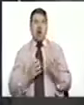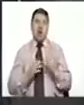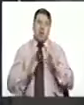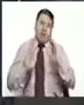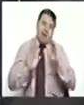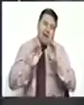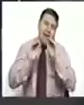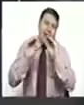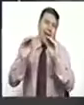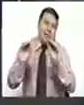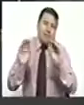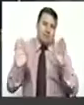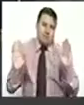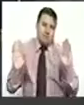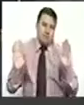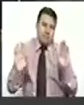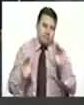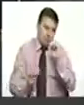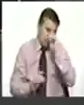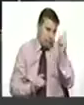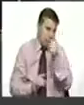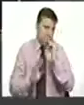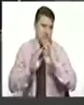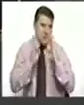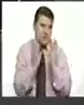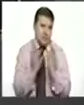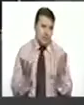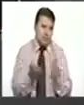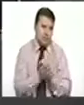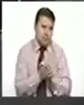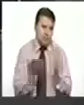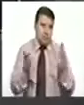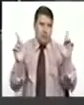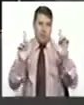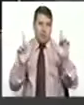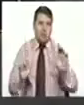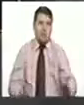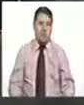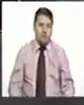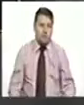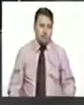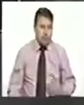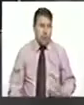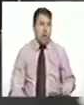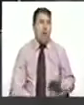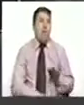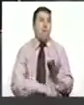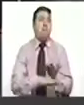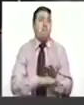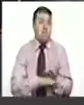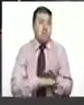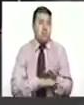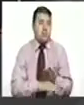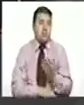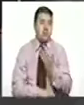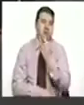queridos distinguidos senadores y queridos televidentes. Propuesta que